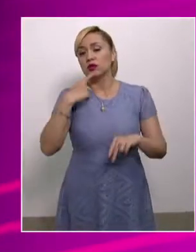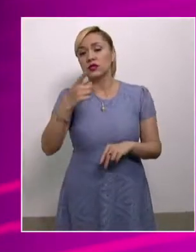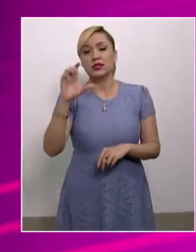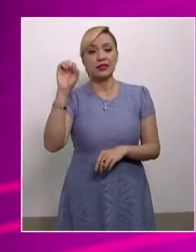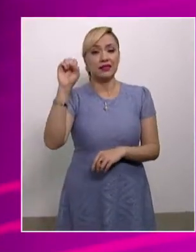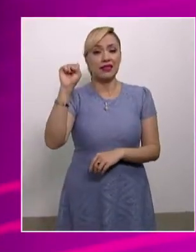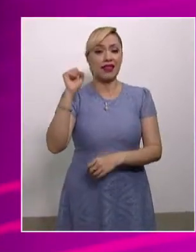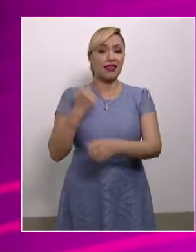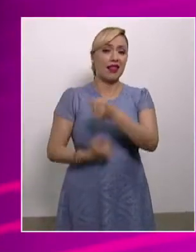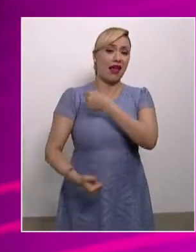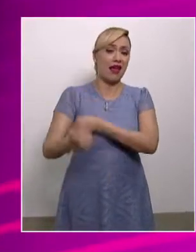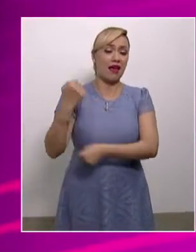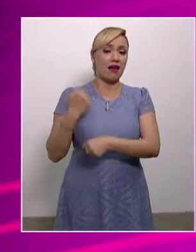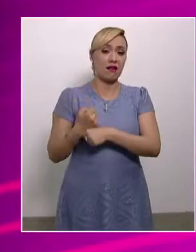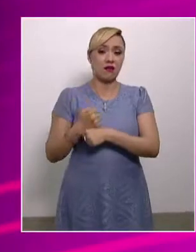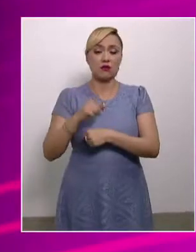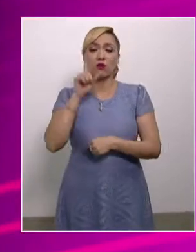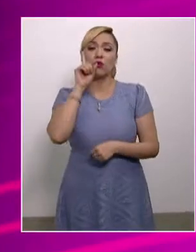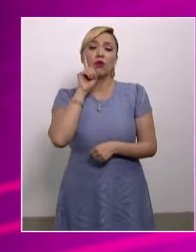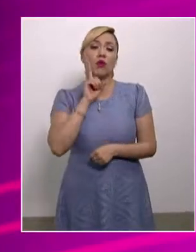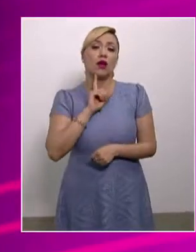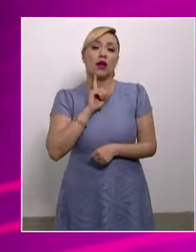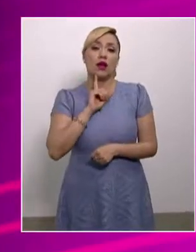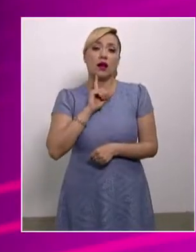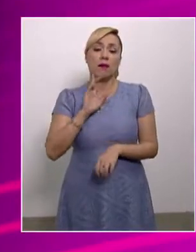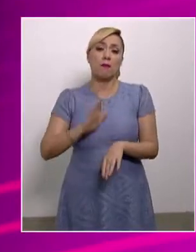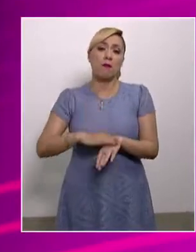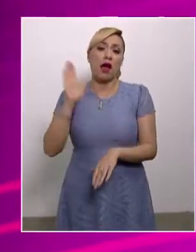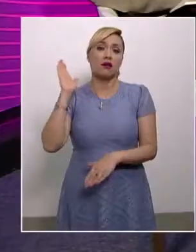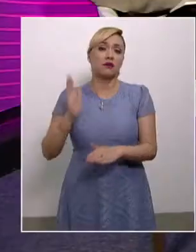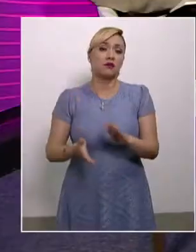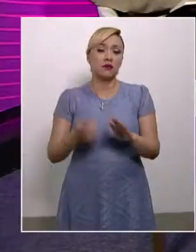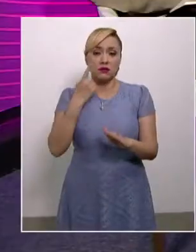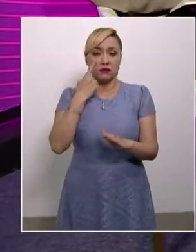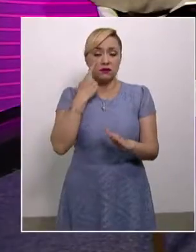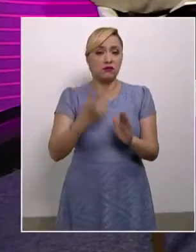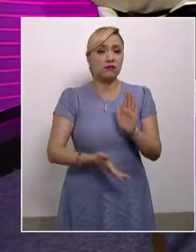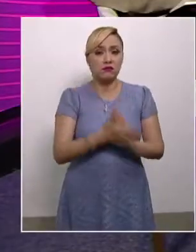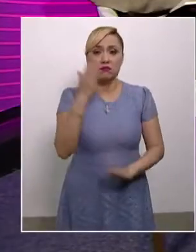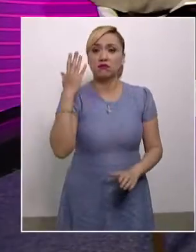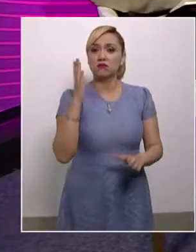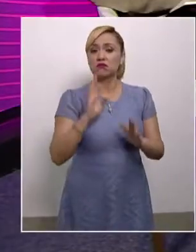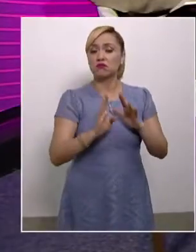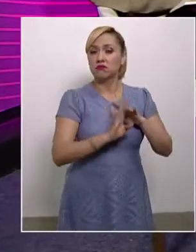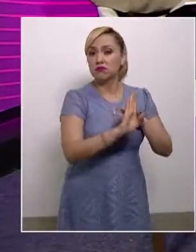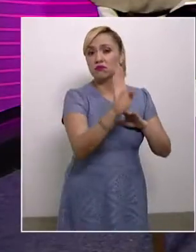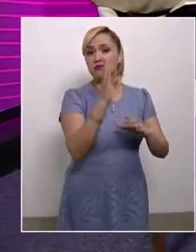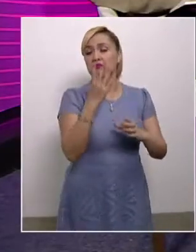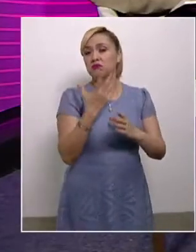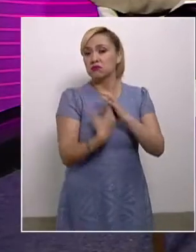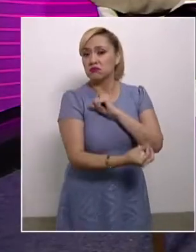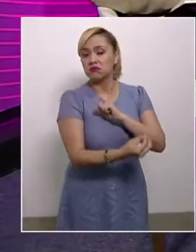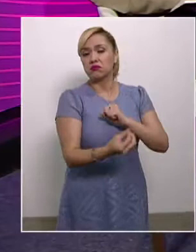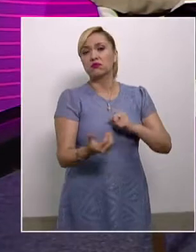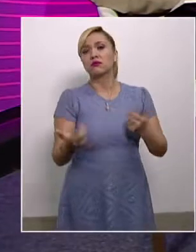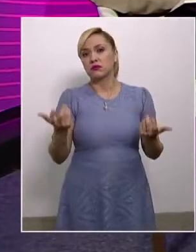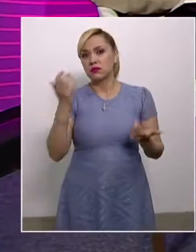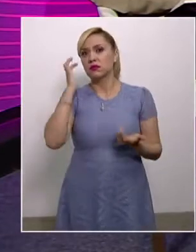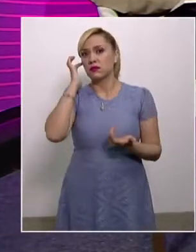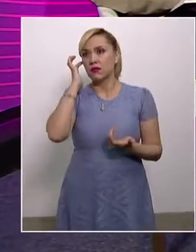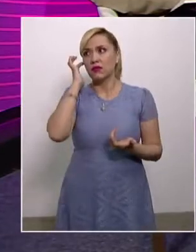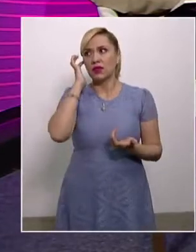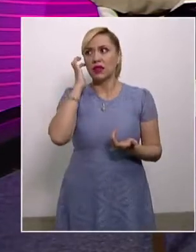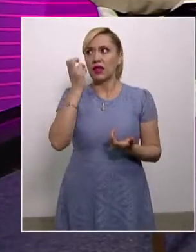décadas está presente la mujer como quien más migra. Y también nuestra atención está